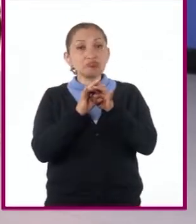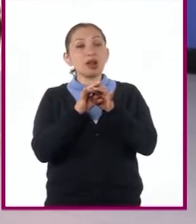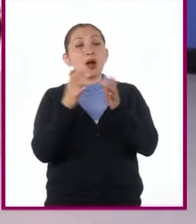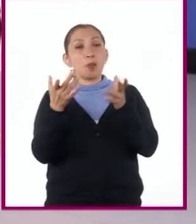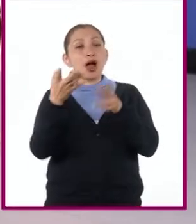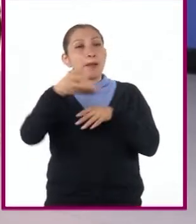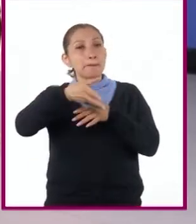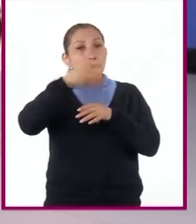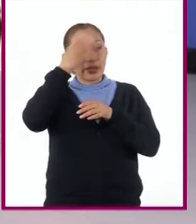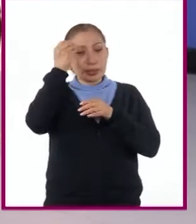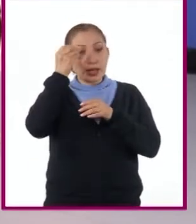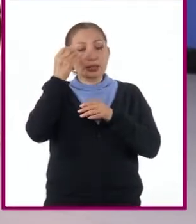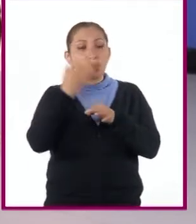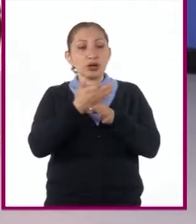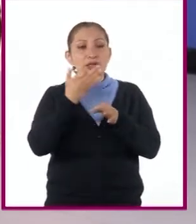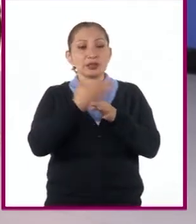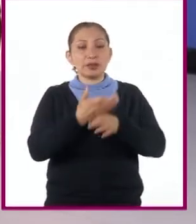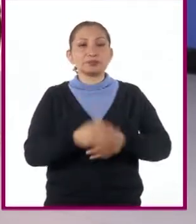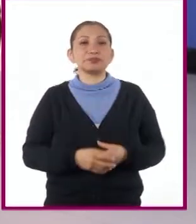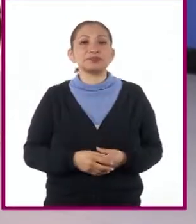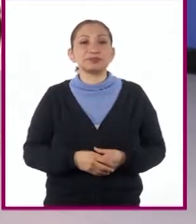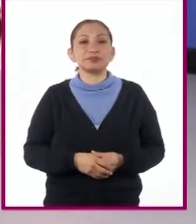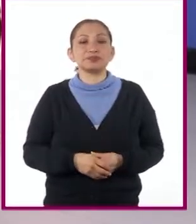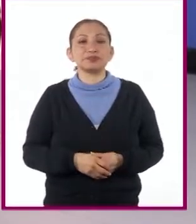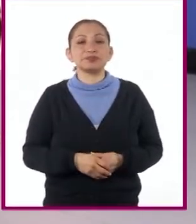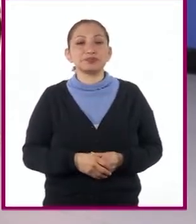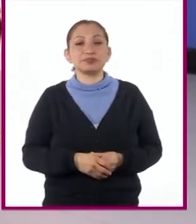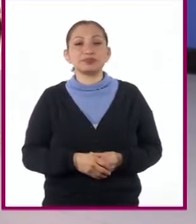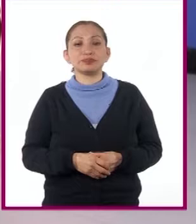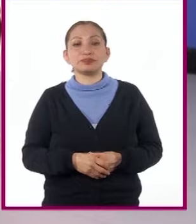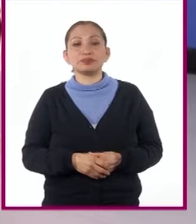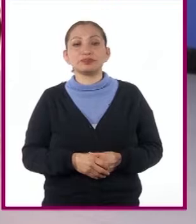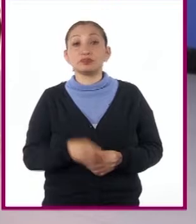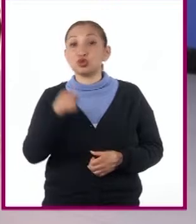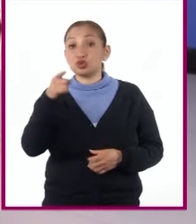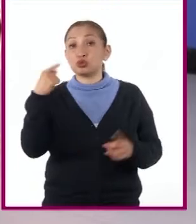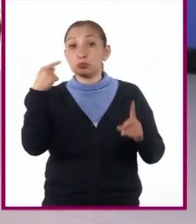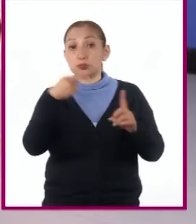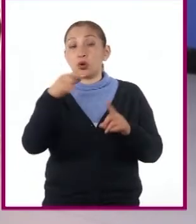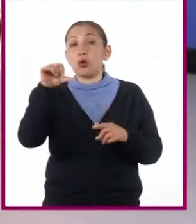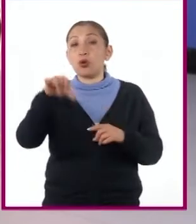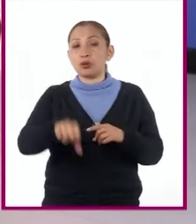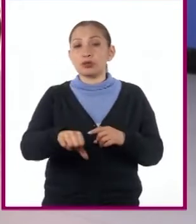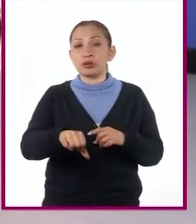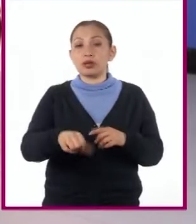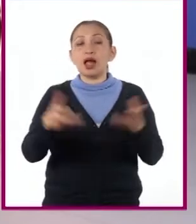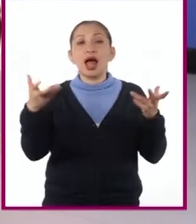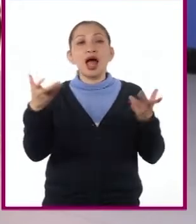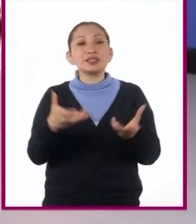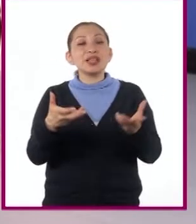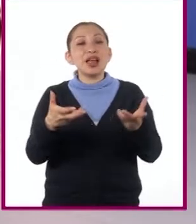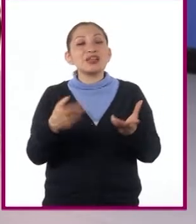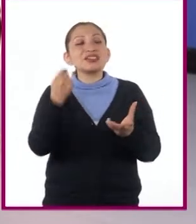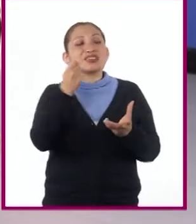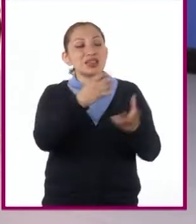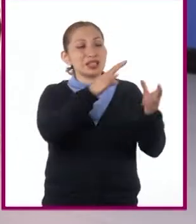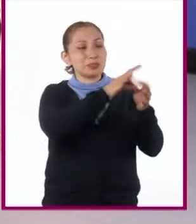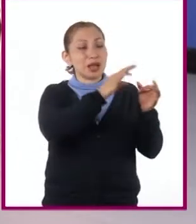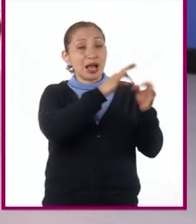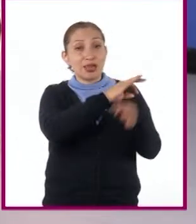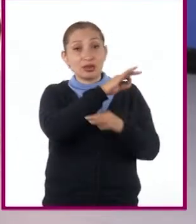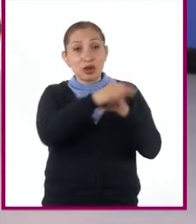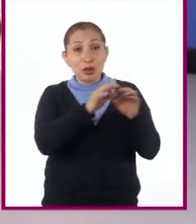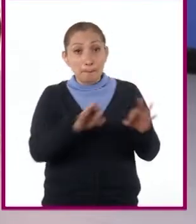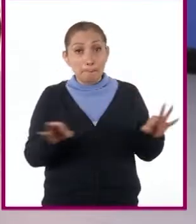el aprendizaje que estamos construyendo. Nuestro propósito de hoy es generalizar las explicaciones de